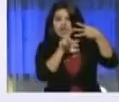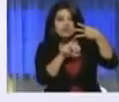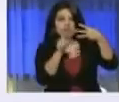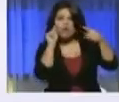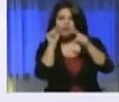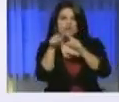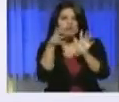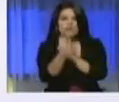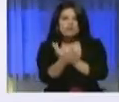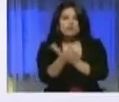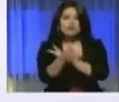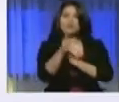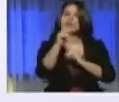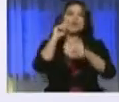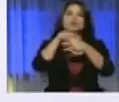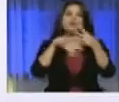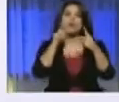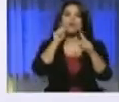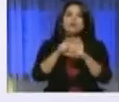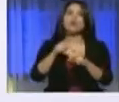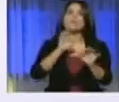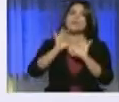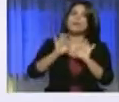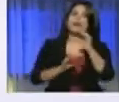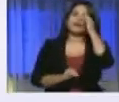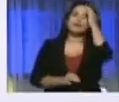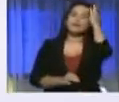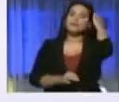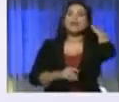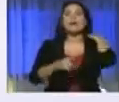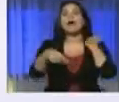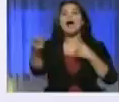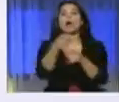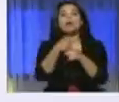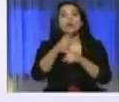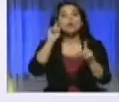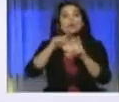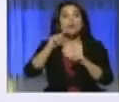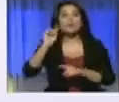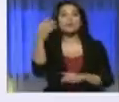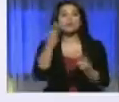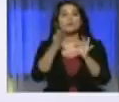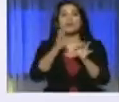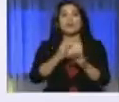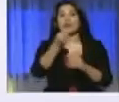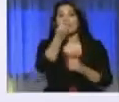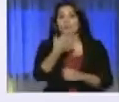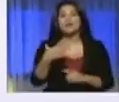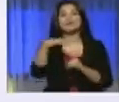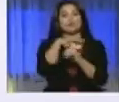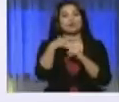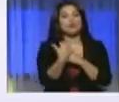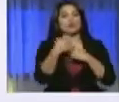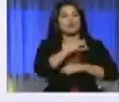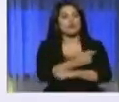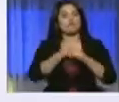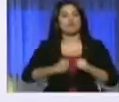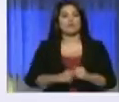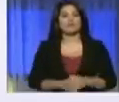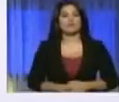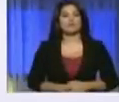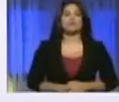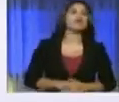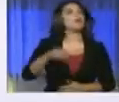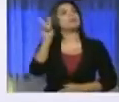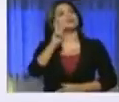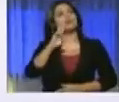para partir, preparar las condiciones ahora en agosto para llegar al 1 de septiembre en la mejor situación de fuerza para que en Venezuela